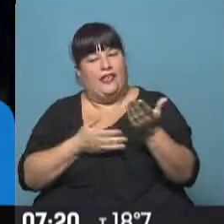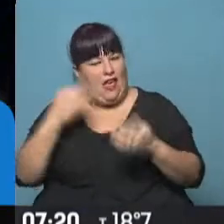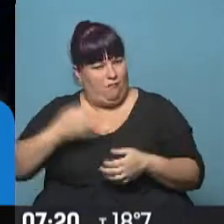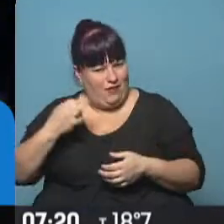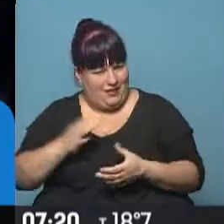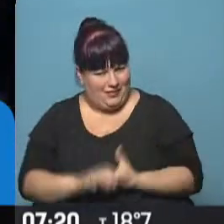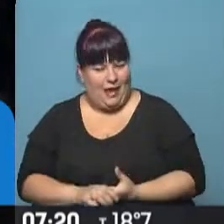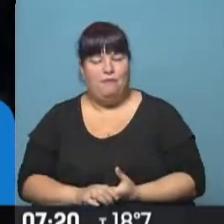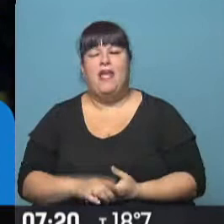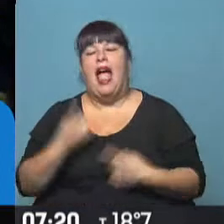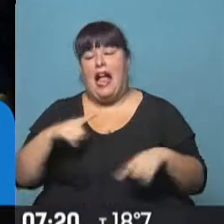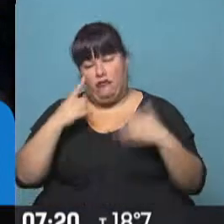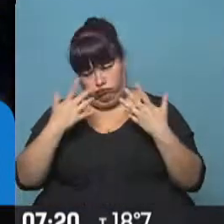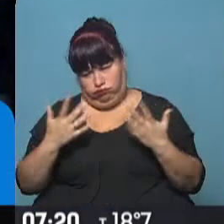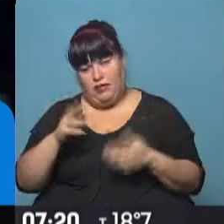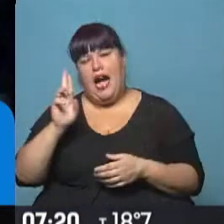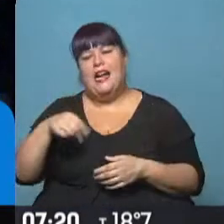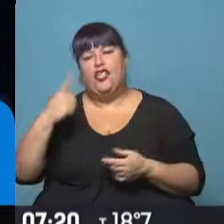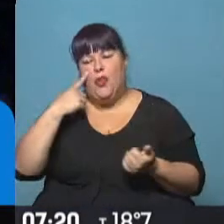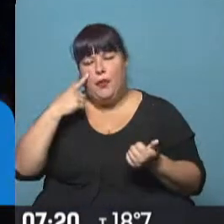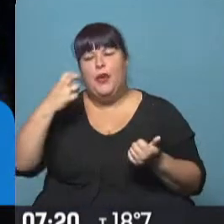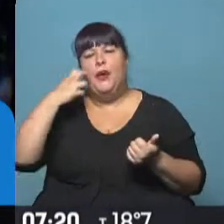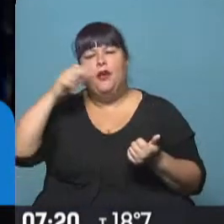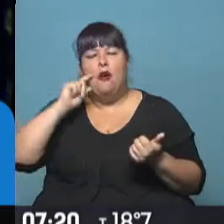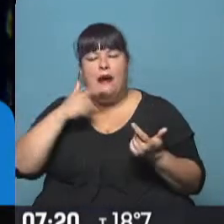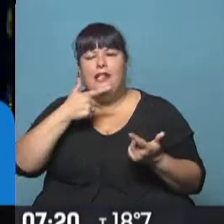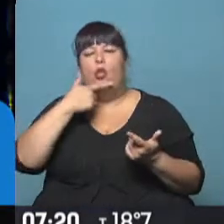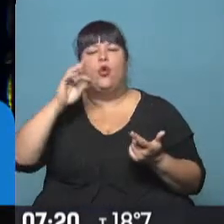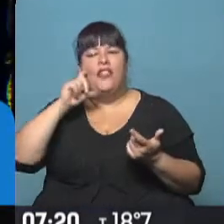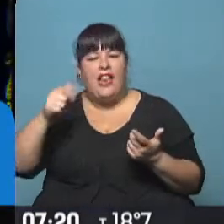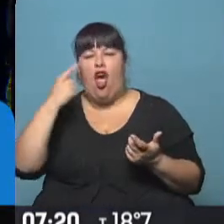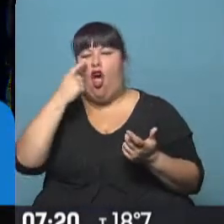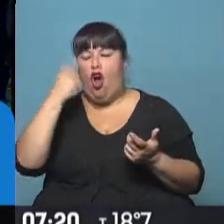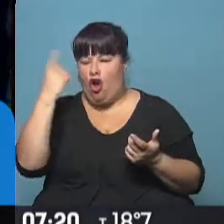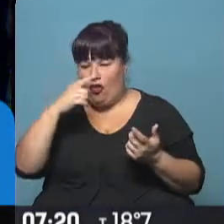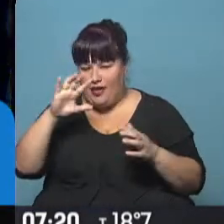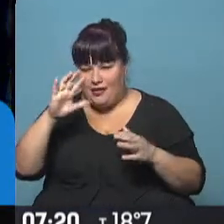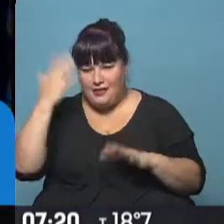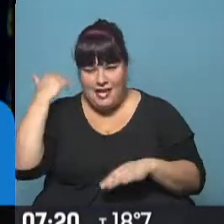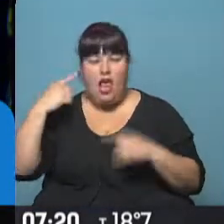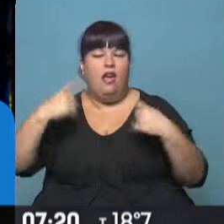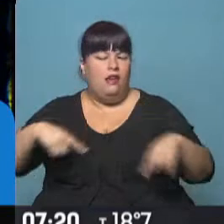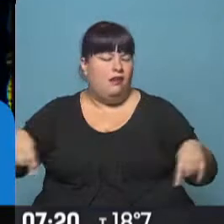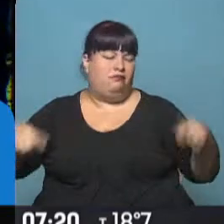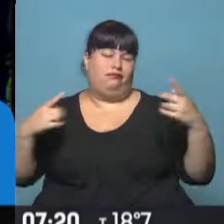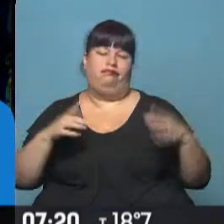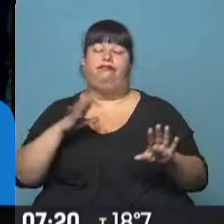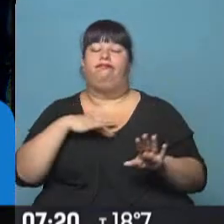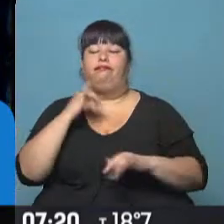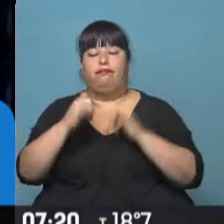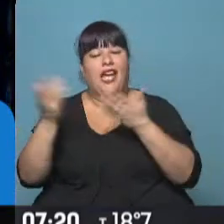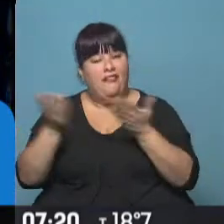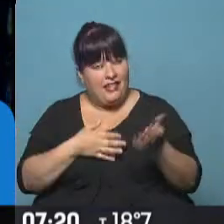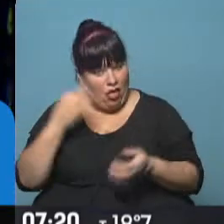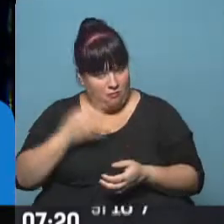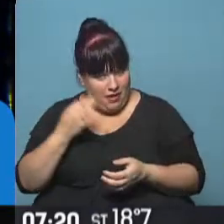lujo. Hablamos de temas clásicos, Razón de Vivir, El Viejo Matías, Dulce Daniela, Ojos de Cielo, Sobreviviendo, y siguen. Y dijimos invitados